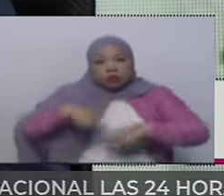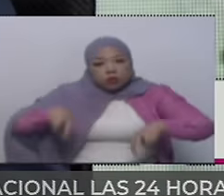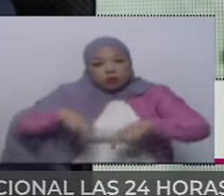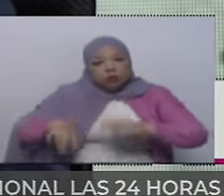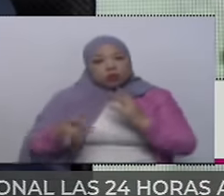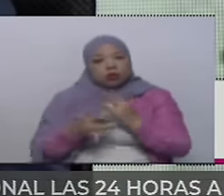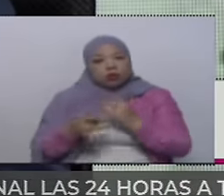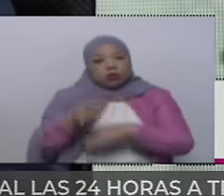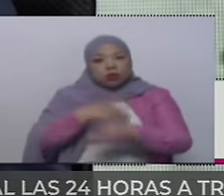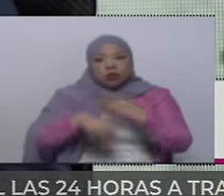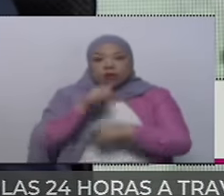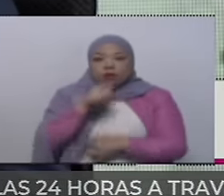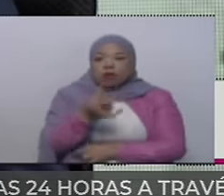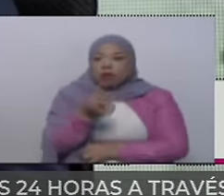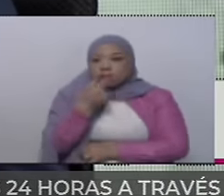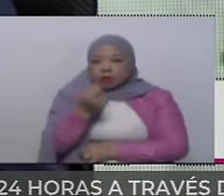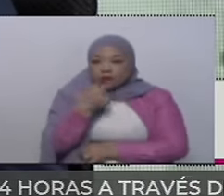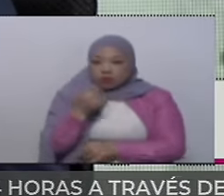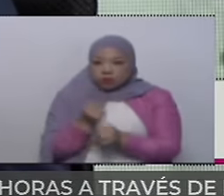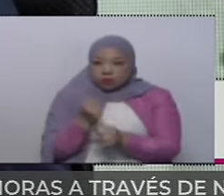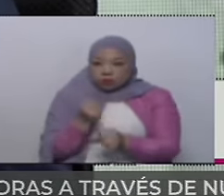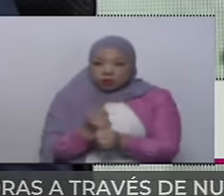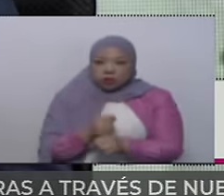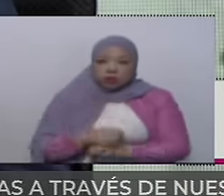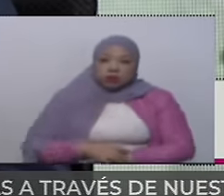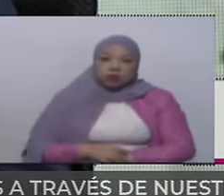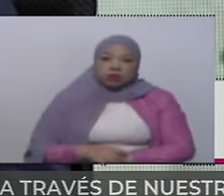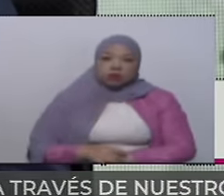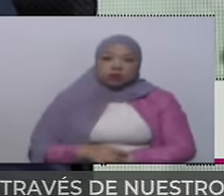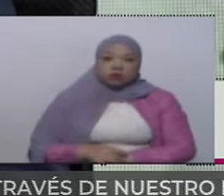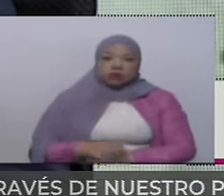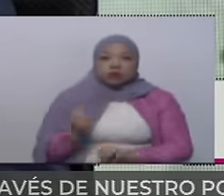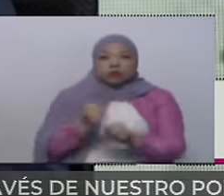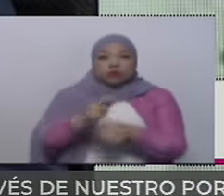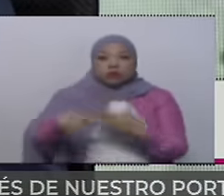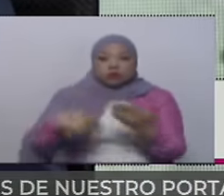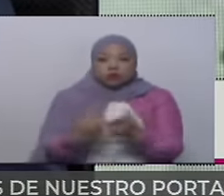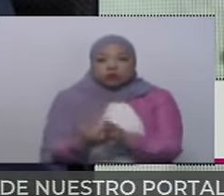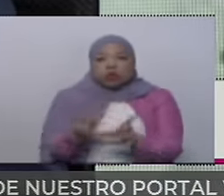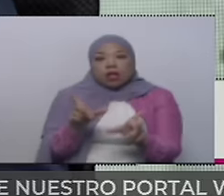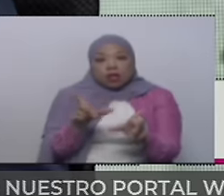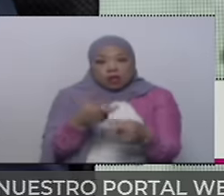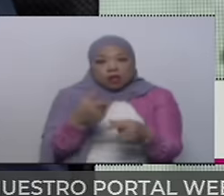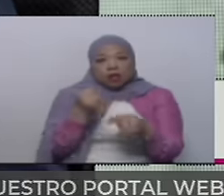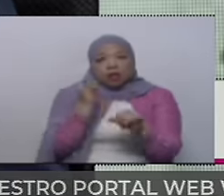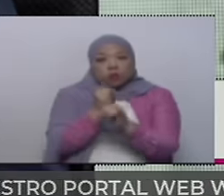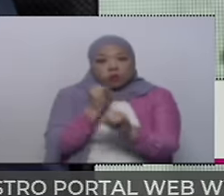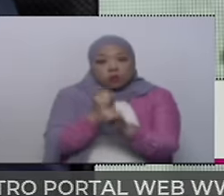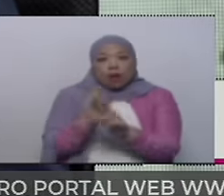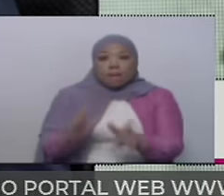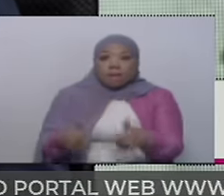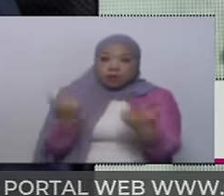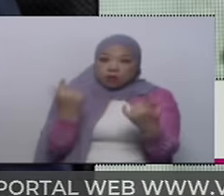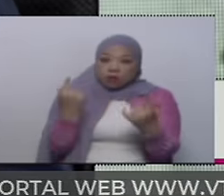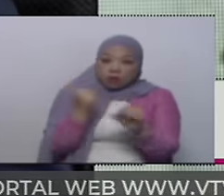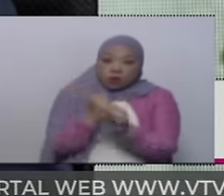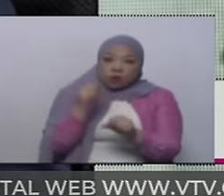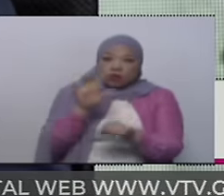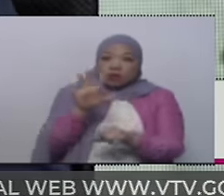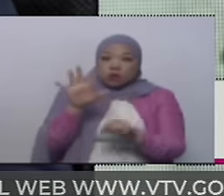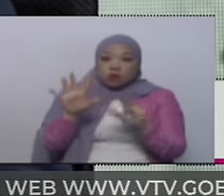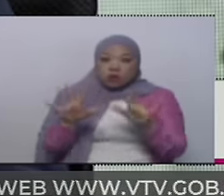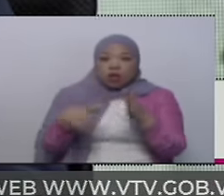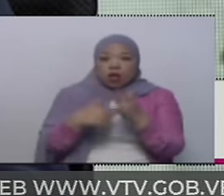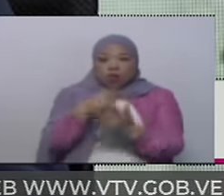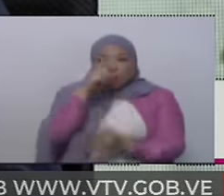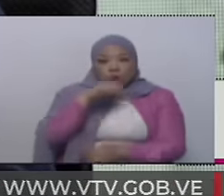tecnológicamente la plataforma médica, hemos lanzado el Registro Nacional de Cáncer, que nos permite en los